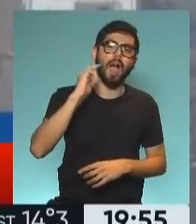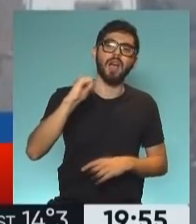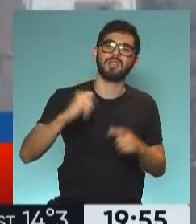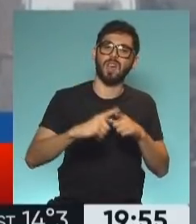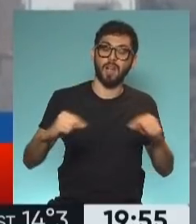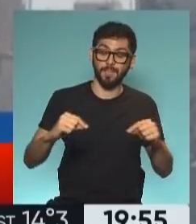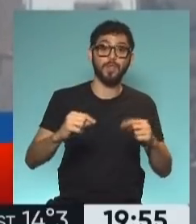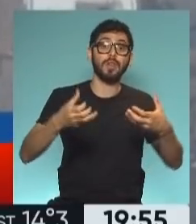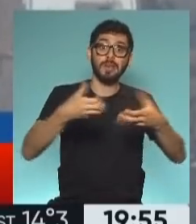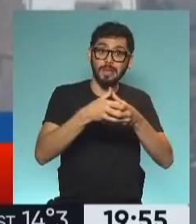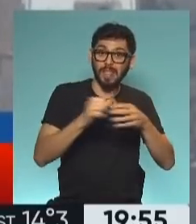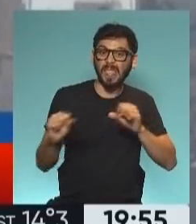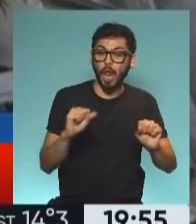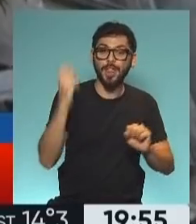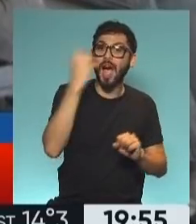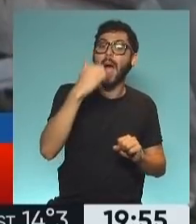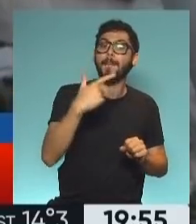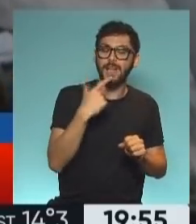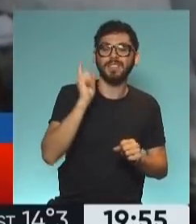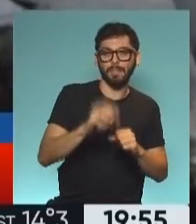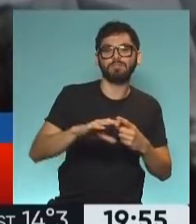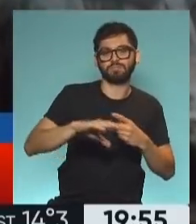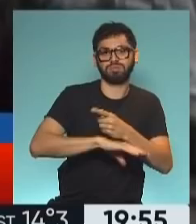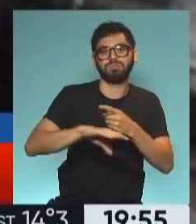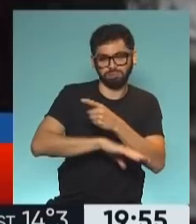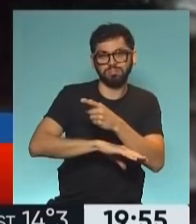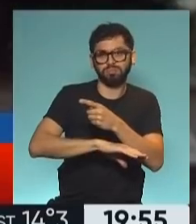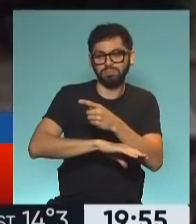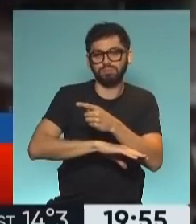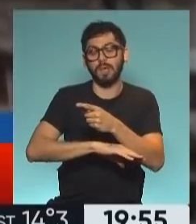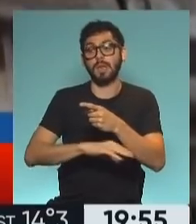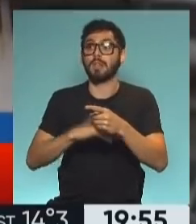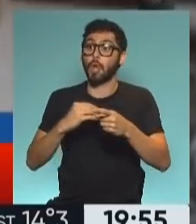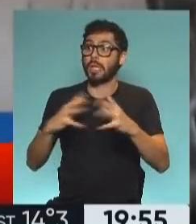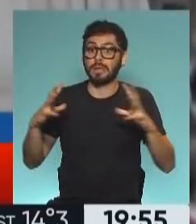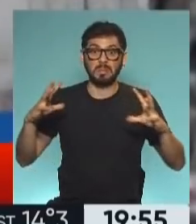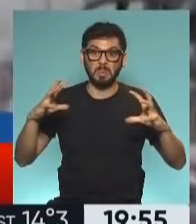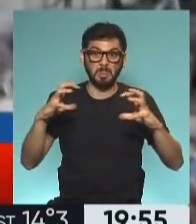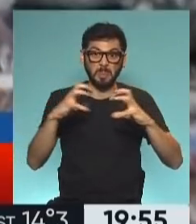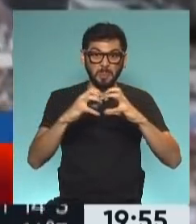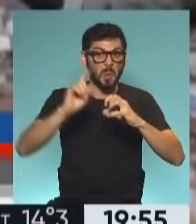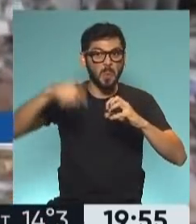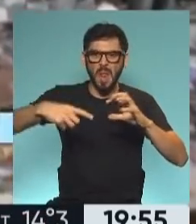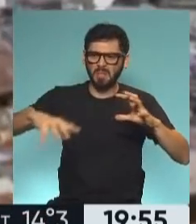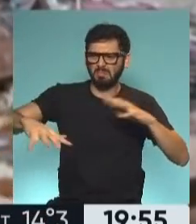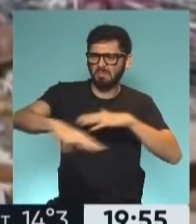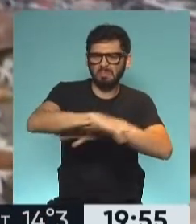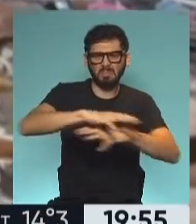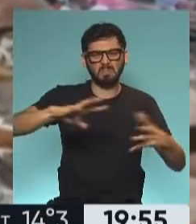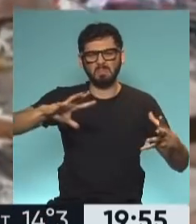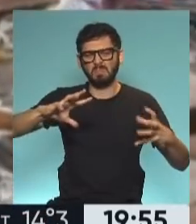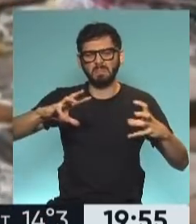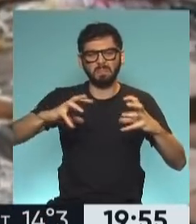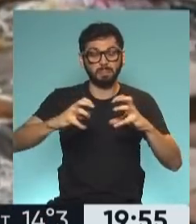los ataques transfronterizos con cohetes este miércoles, presionando con un conflicto que ha causado una destrucción generalizada en el